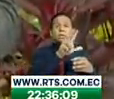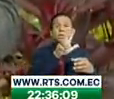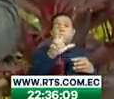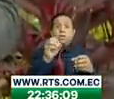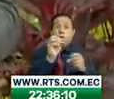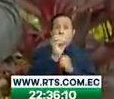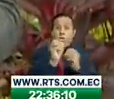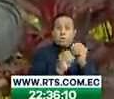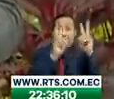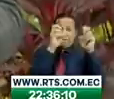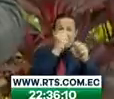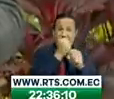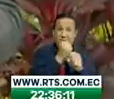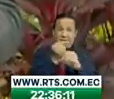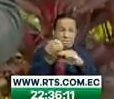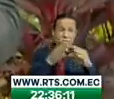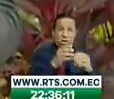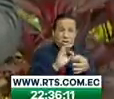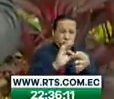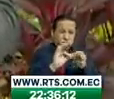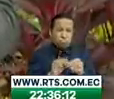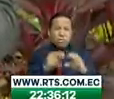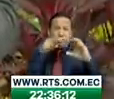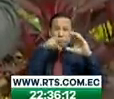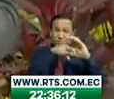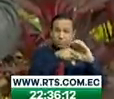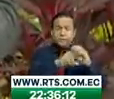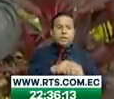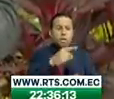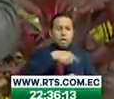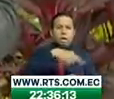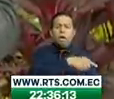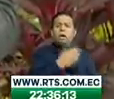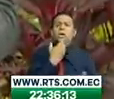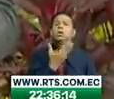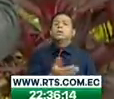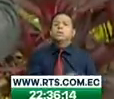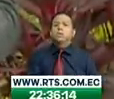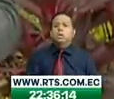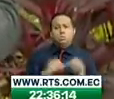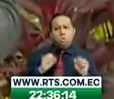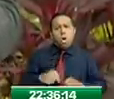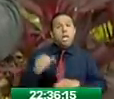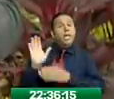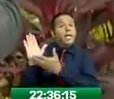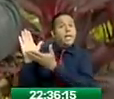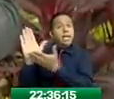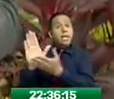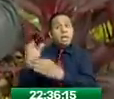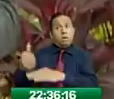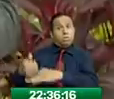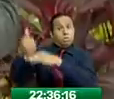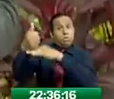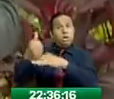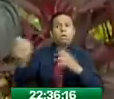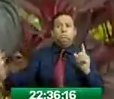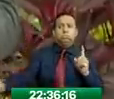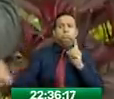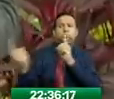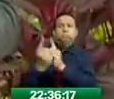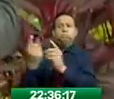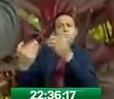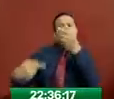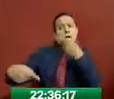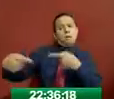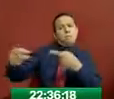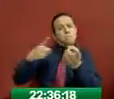que trabajaron durante la emergencia sanitaria en la ciudad de Guayaquil están dispuestos a dialogar con las autoridades del Instituto Ecuatoriano de Seguridad